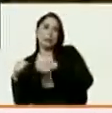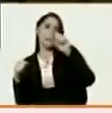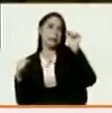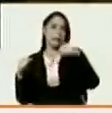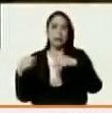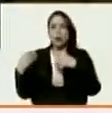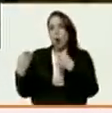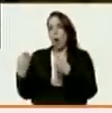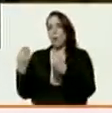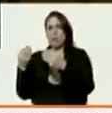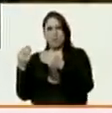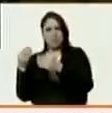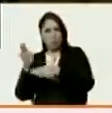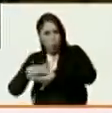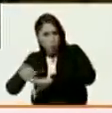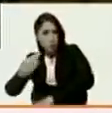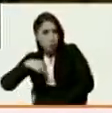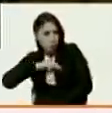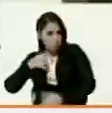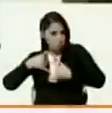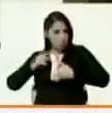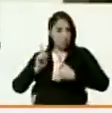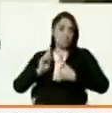¿Qué ocurrió ahí? ¿Culpa de nosotros?